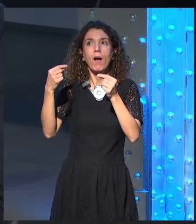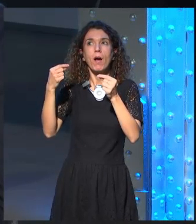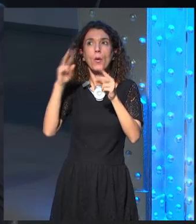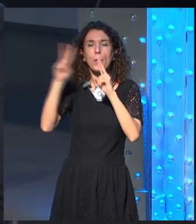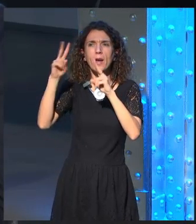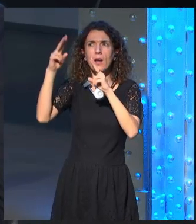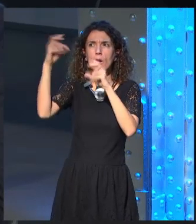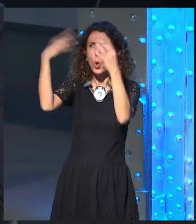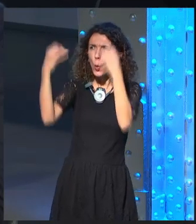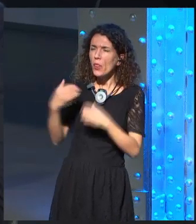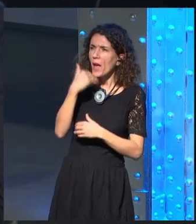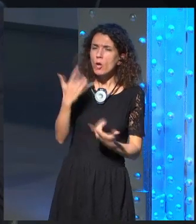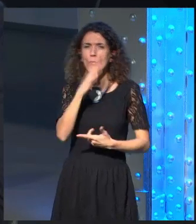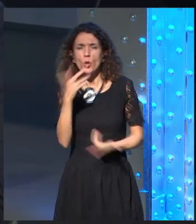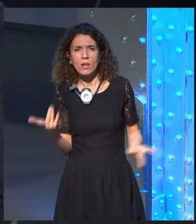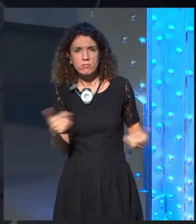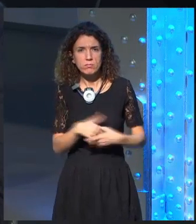producen?